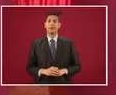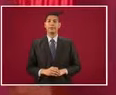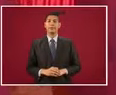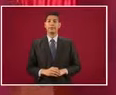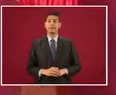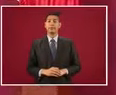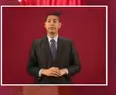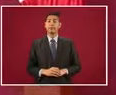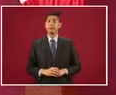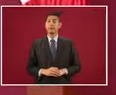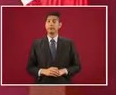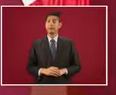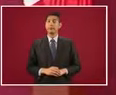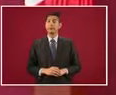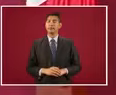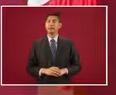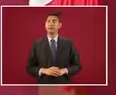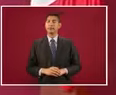para no tener